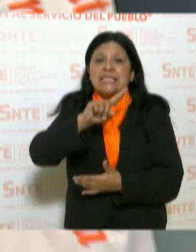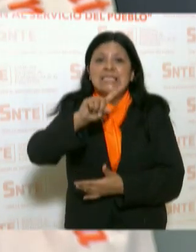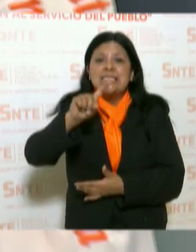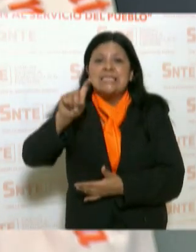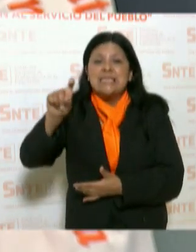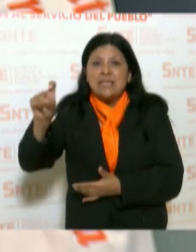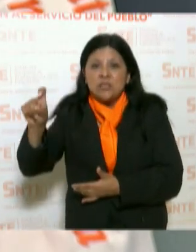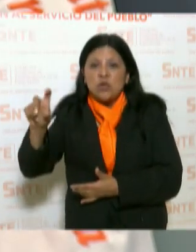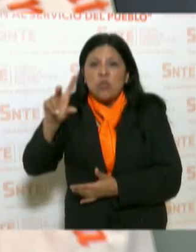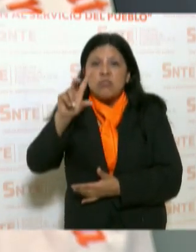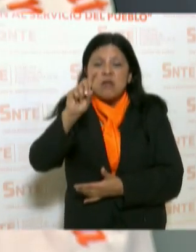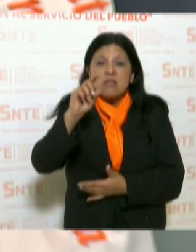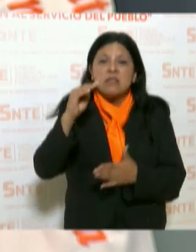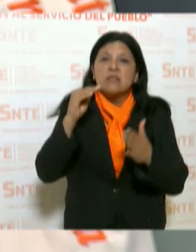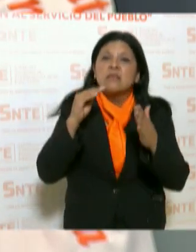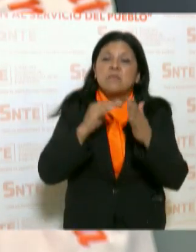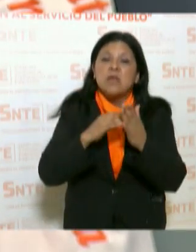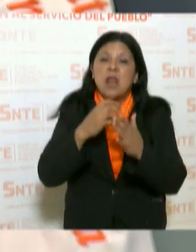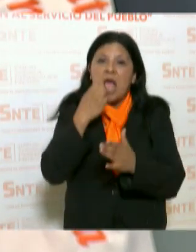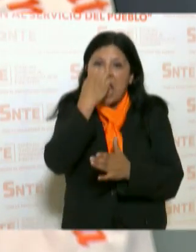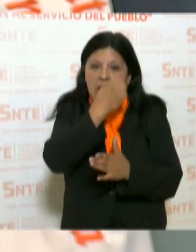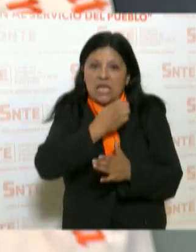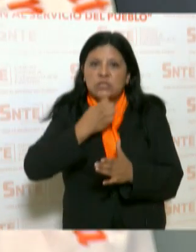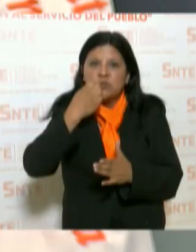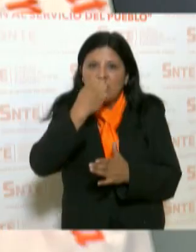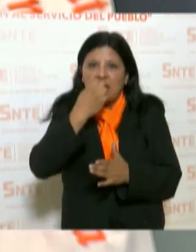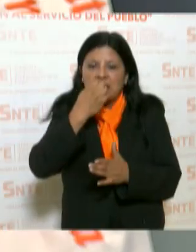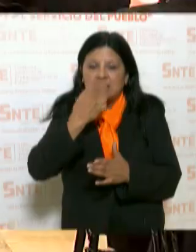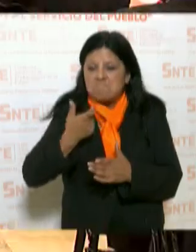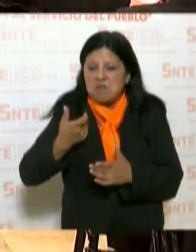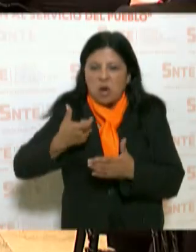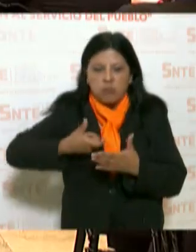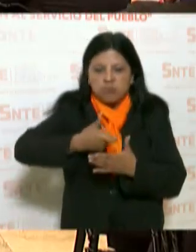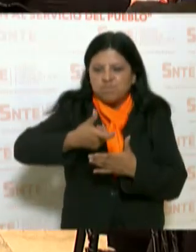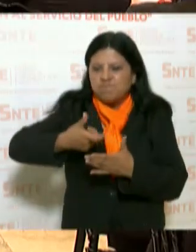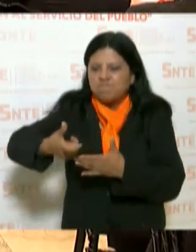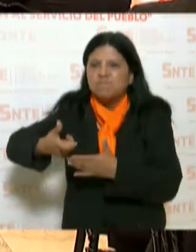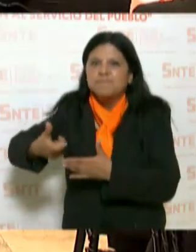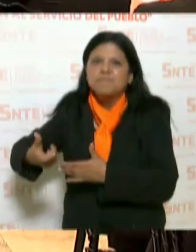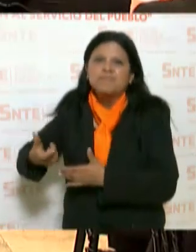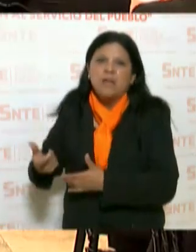mil escuelas presupuesto para el mantenimiento.